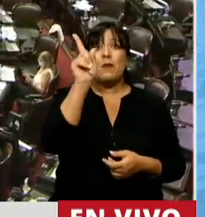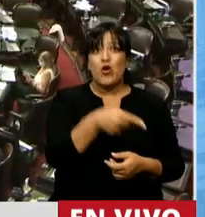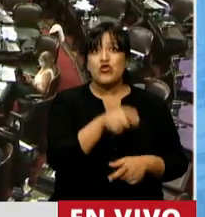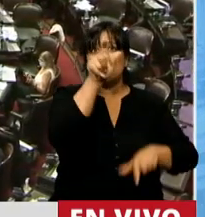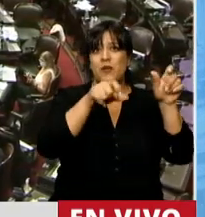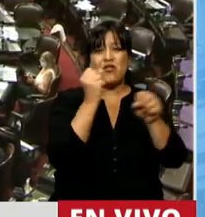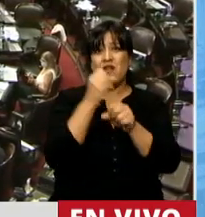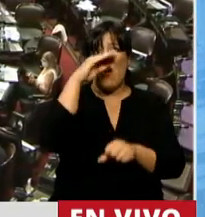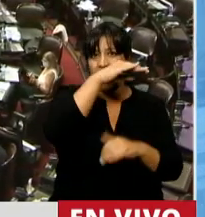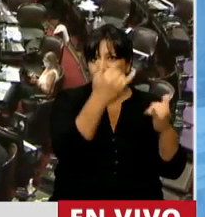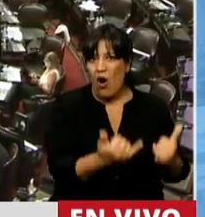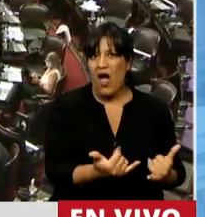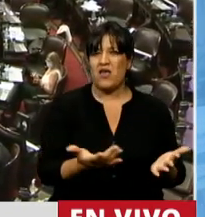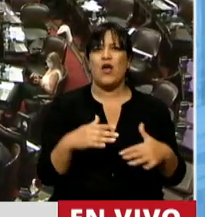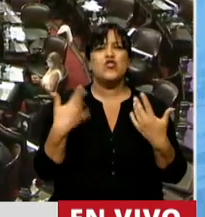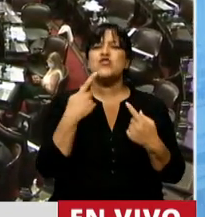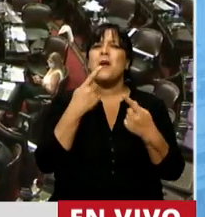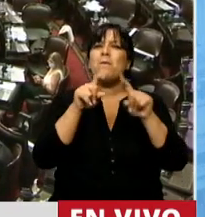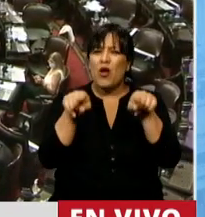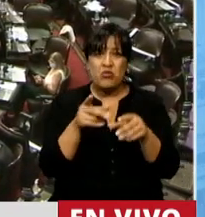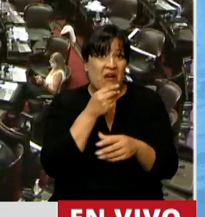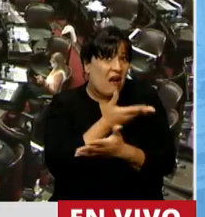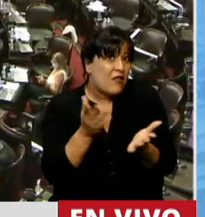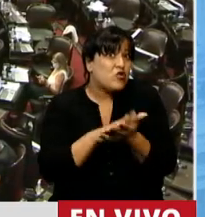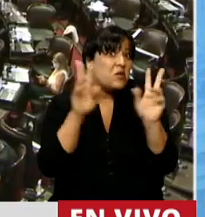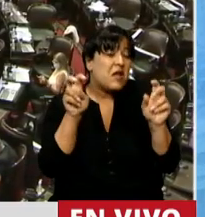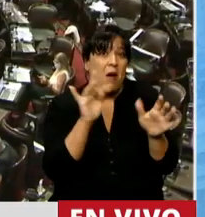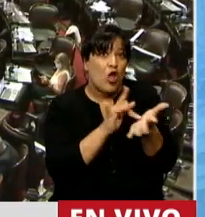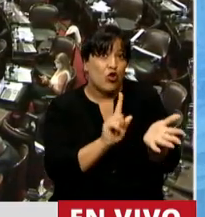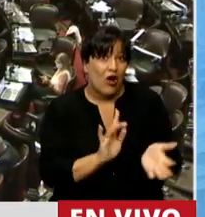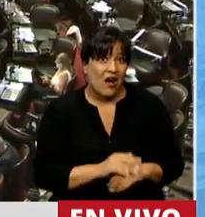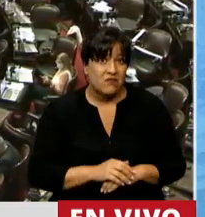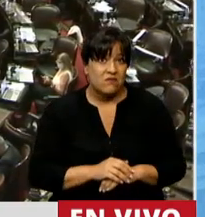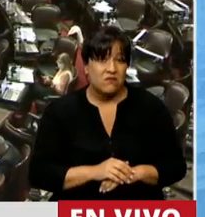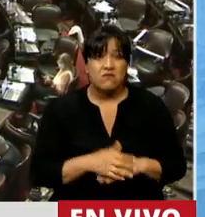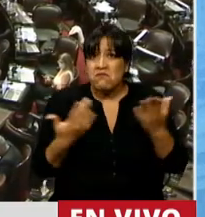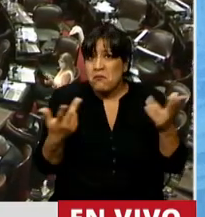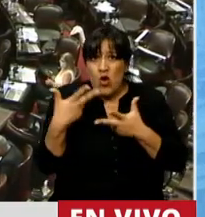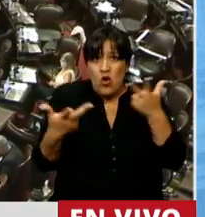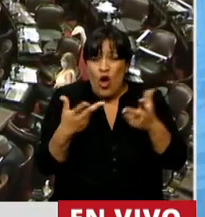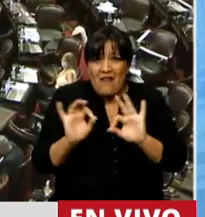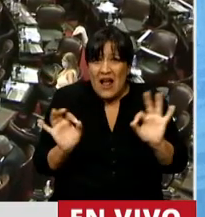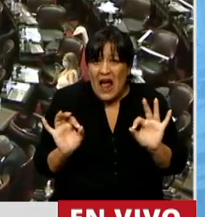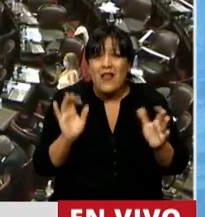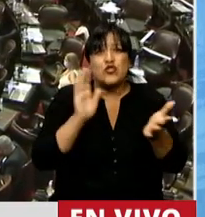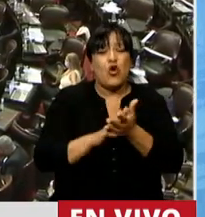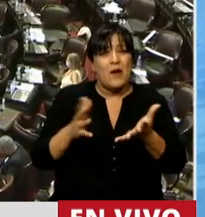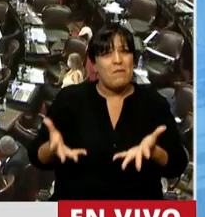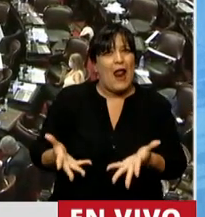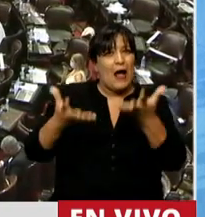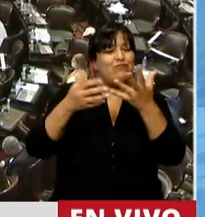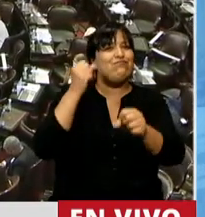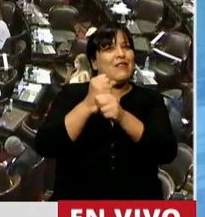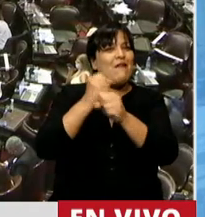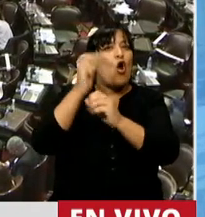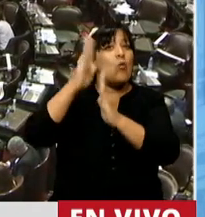Por lo tanto, ¿qué les pregunto? ¿No vamos a hacer nada con ese tema? ¿No vamos a hacer nada con hacer crecer el empleo en